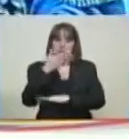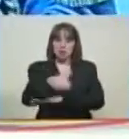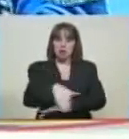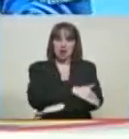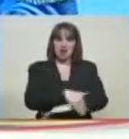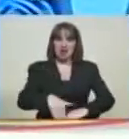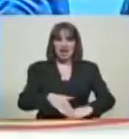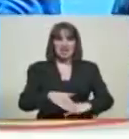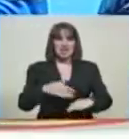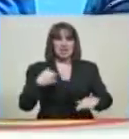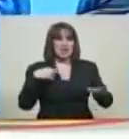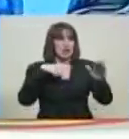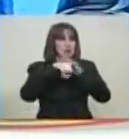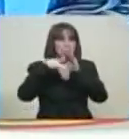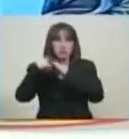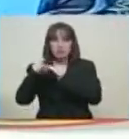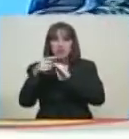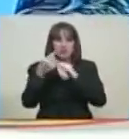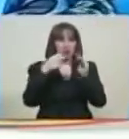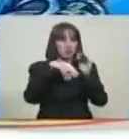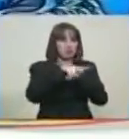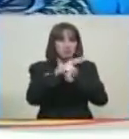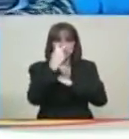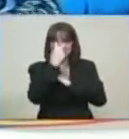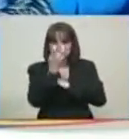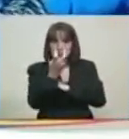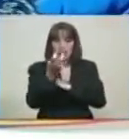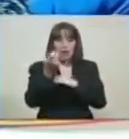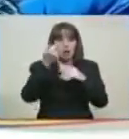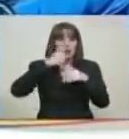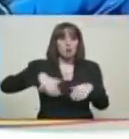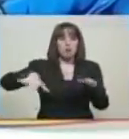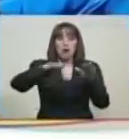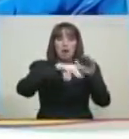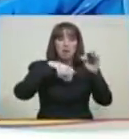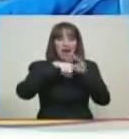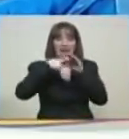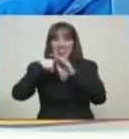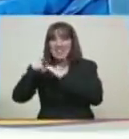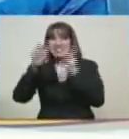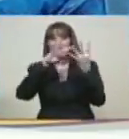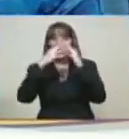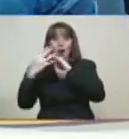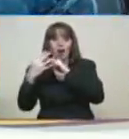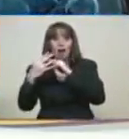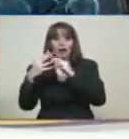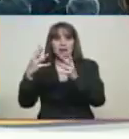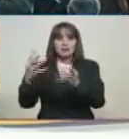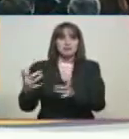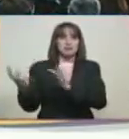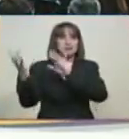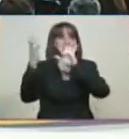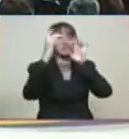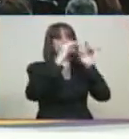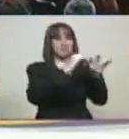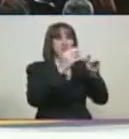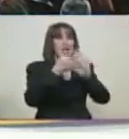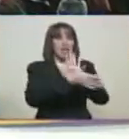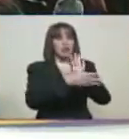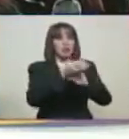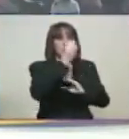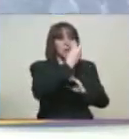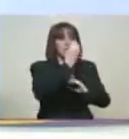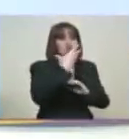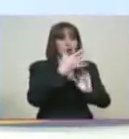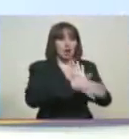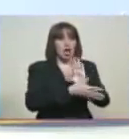vamos a las catacumbas del pueblo y de las catacumbas del pueblo con ese pueblo iremos a miraflores más temprano que tarde por